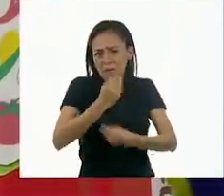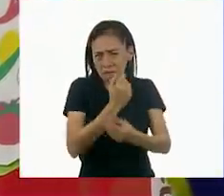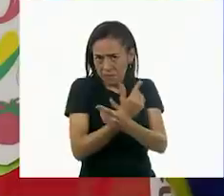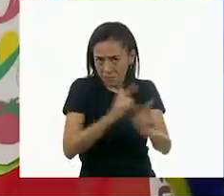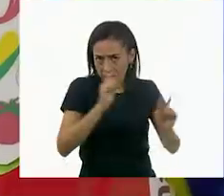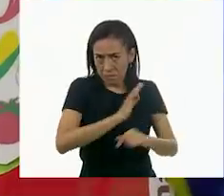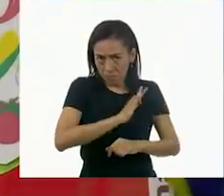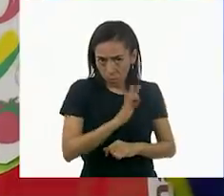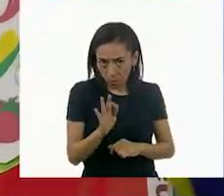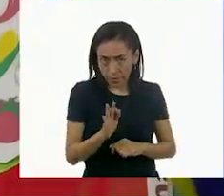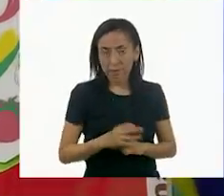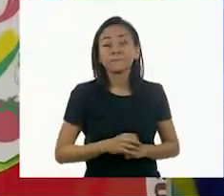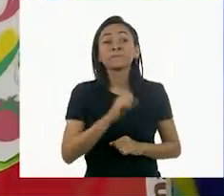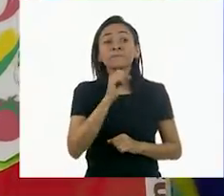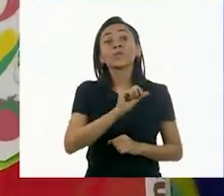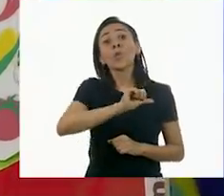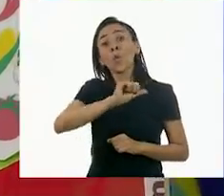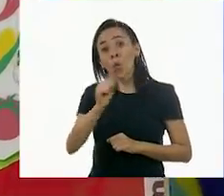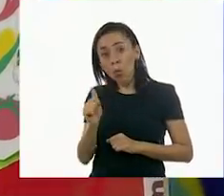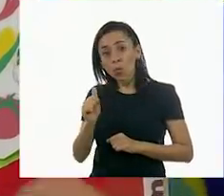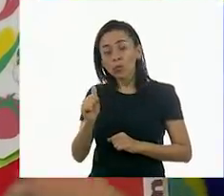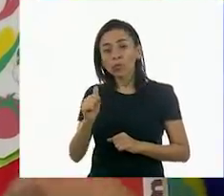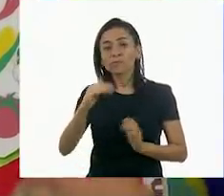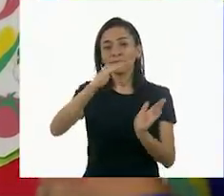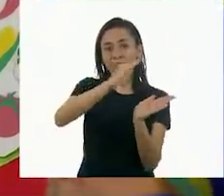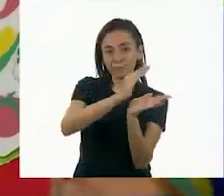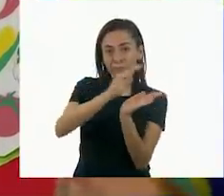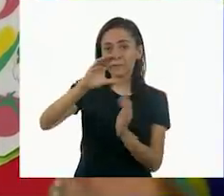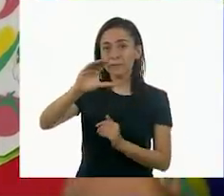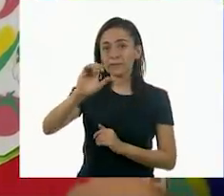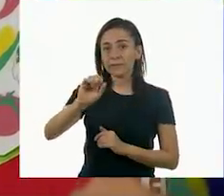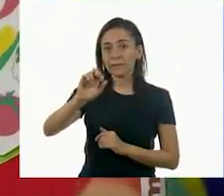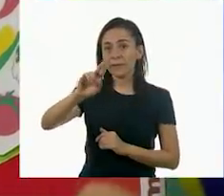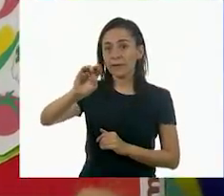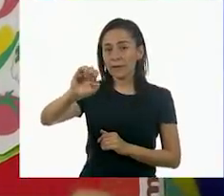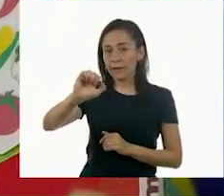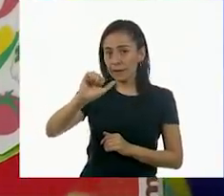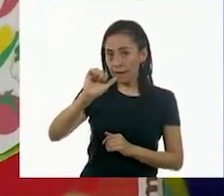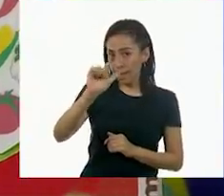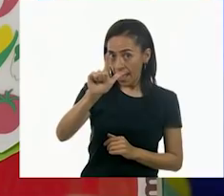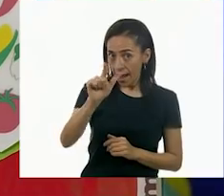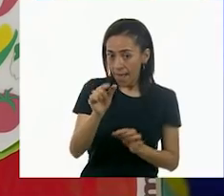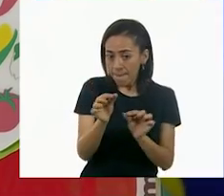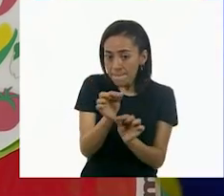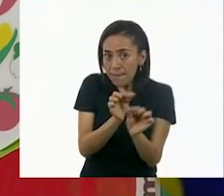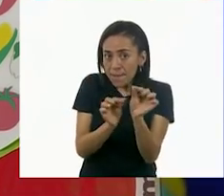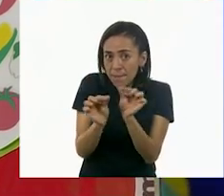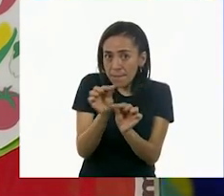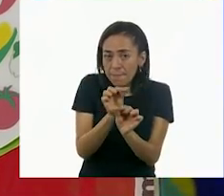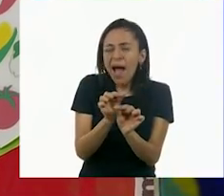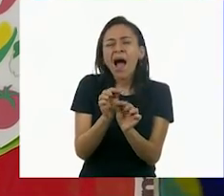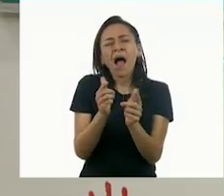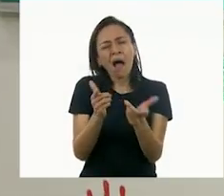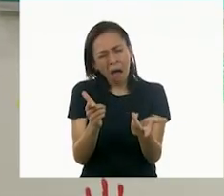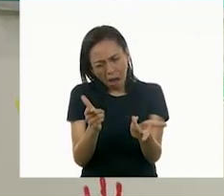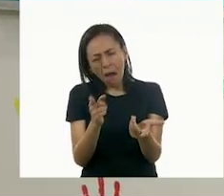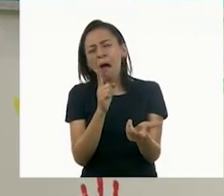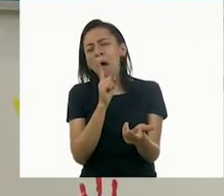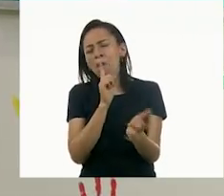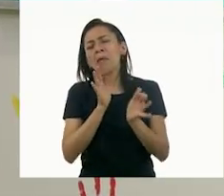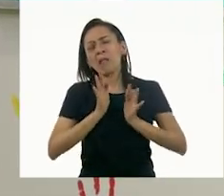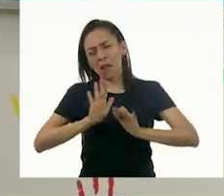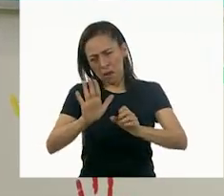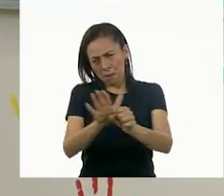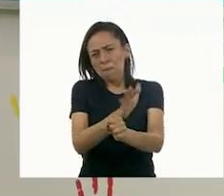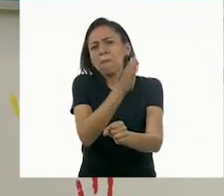corresponden al grupo de los cereales se consumen de manera moderada, que es el